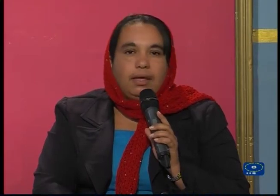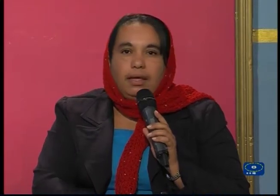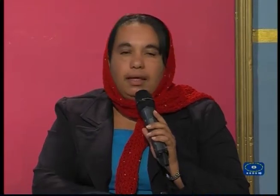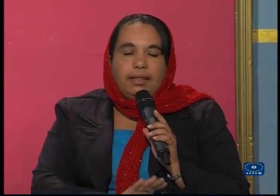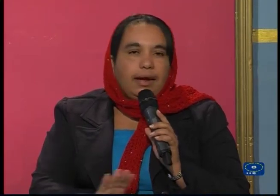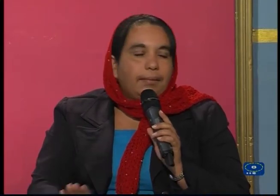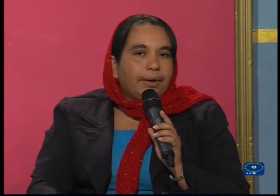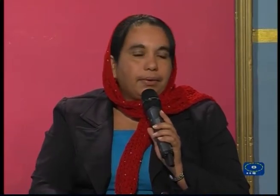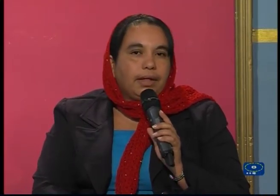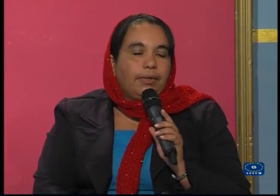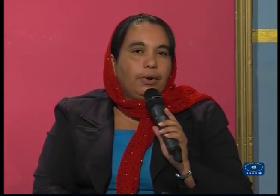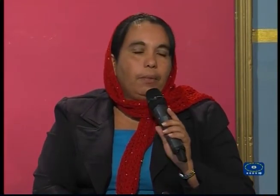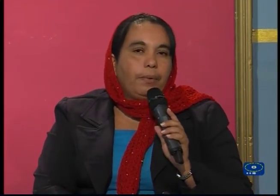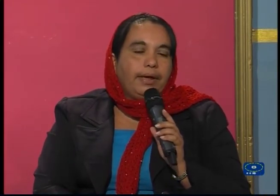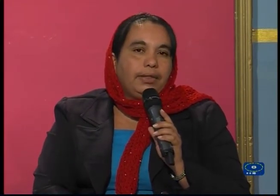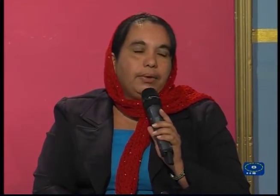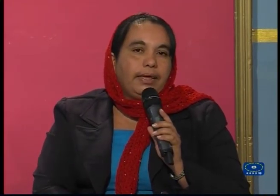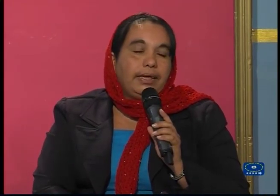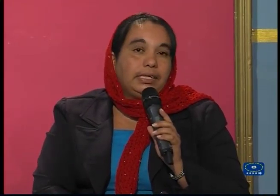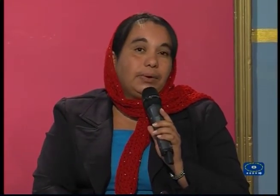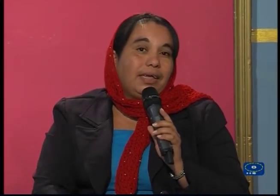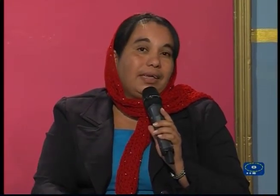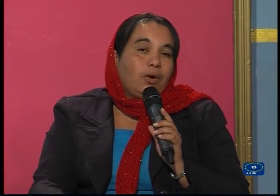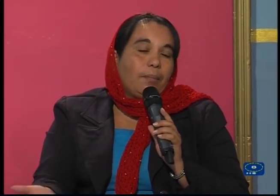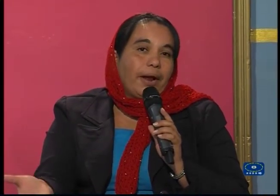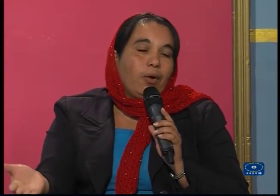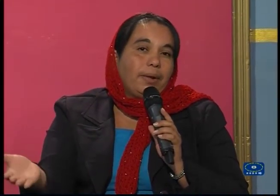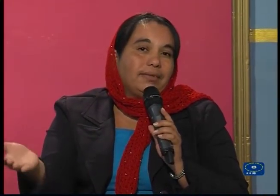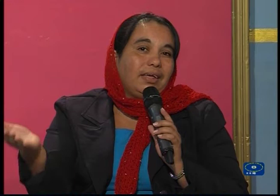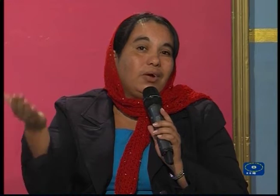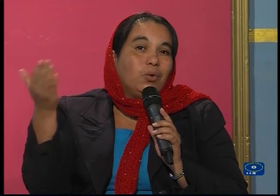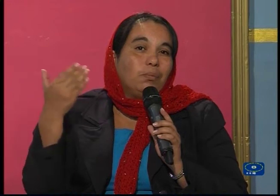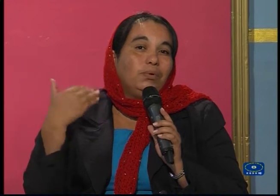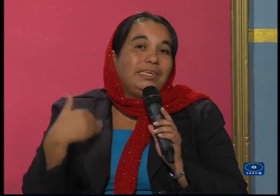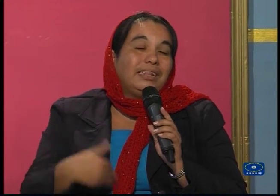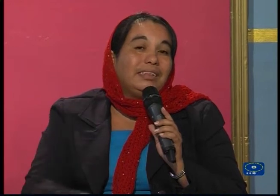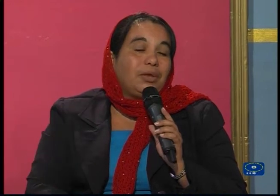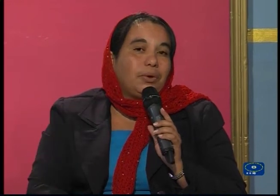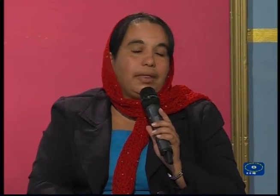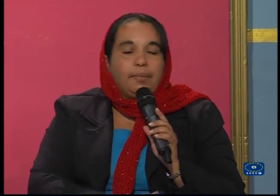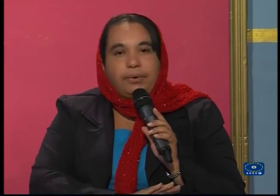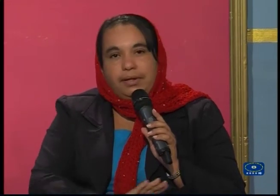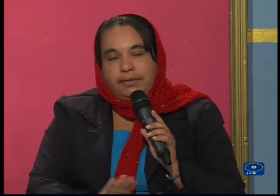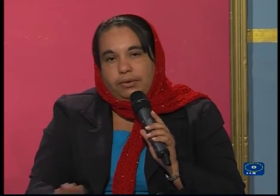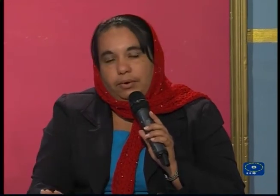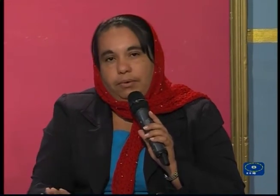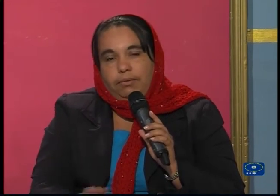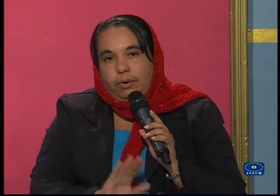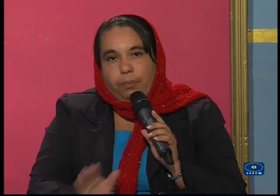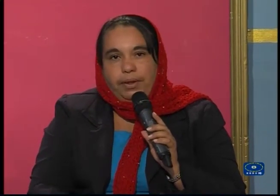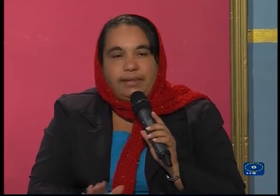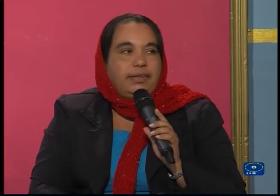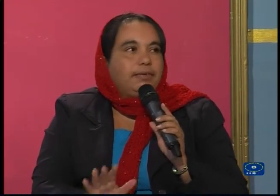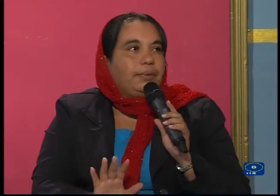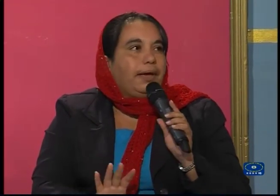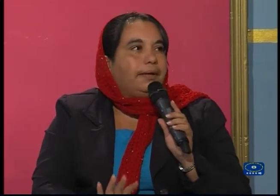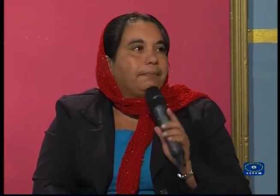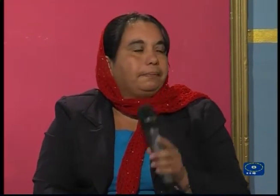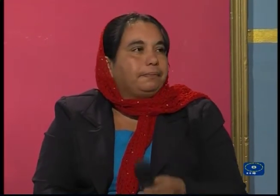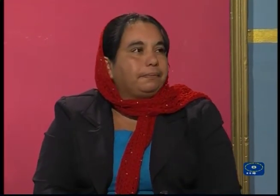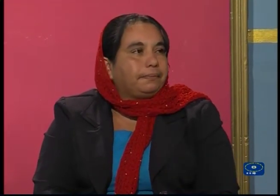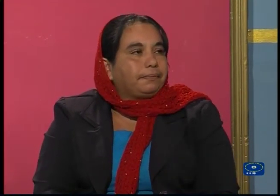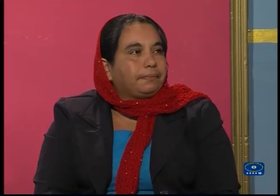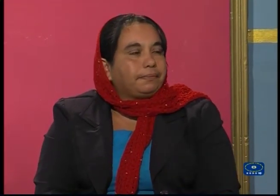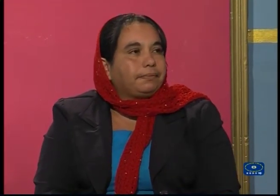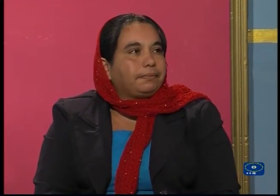y están abarrotados los puestos. De hecho, hay que comprar los pasajes con mucha anterioridad porque si no, no puede hacer su